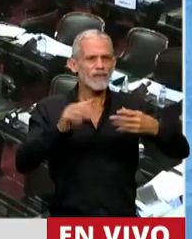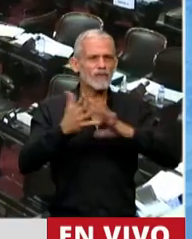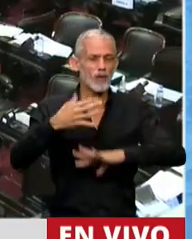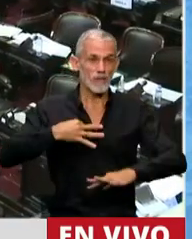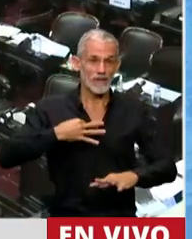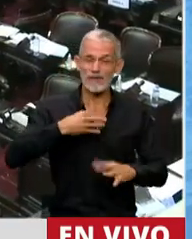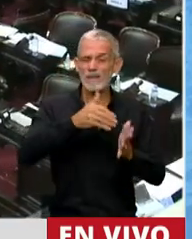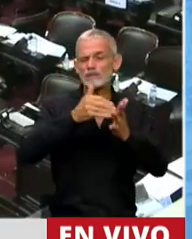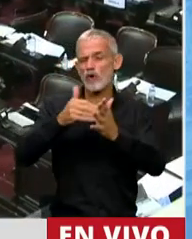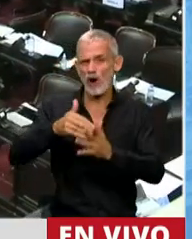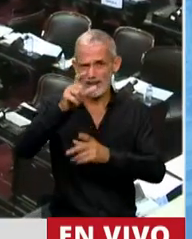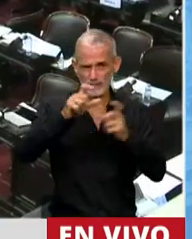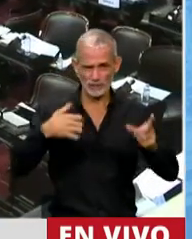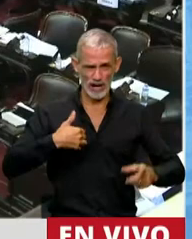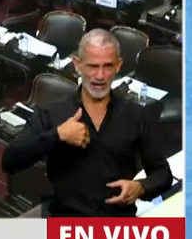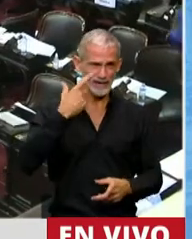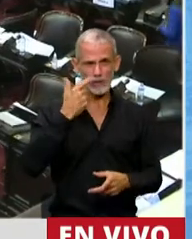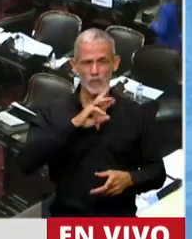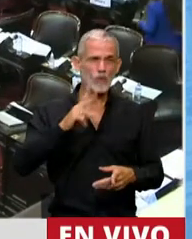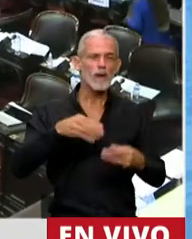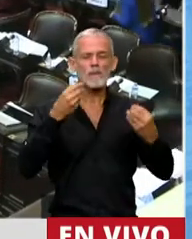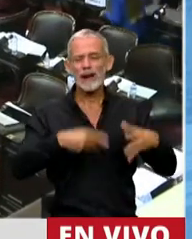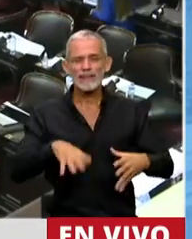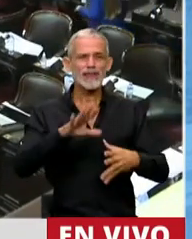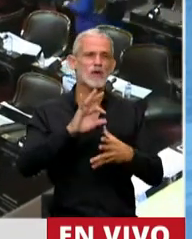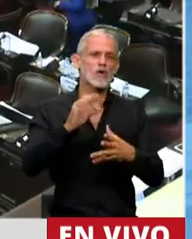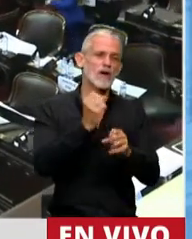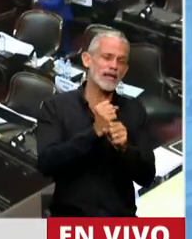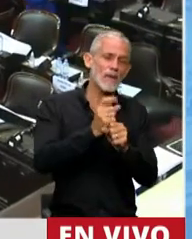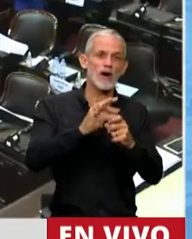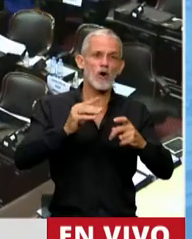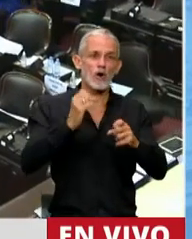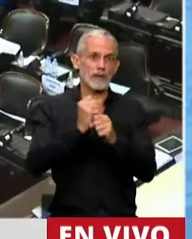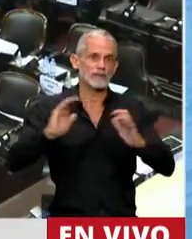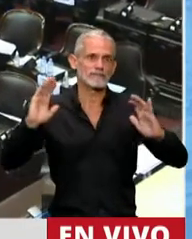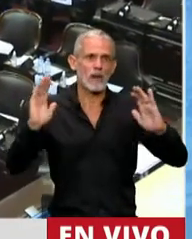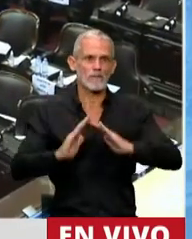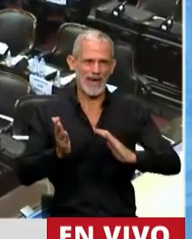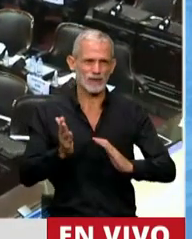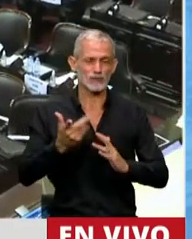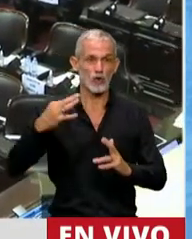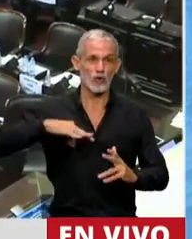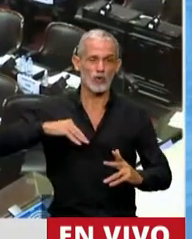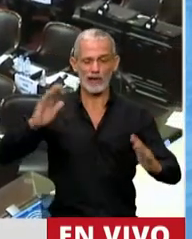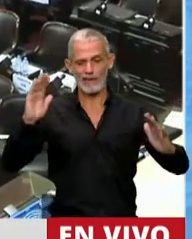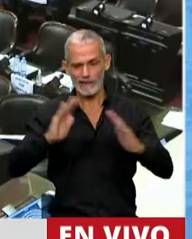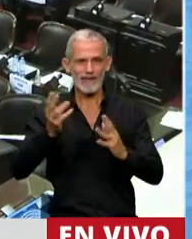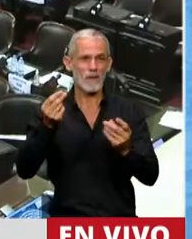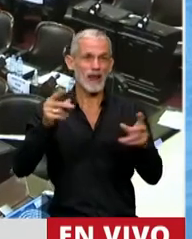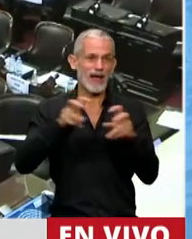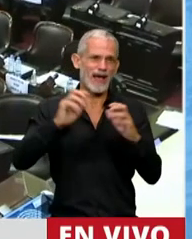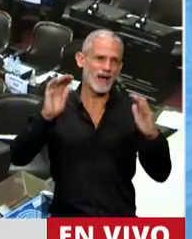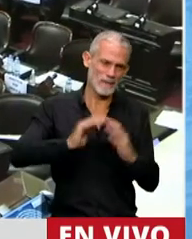vida de millones de argentinos que perdieron o sufrieron una fuerte disminución de sus ingresos en el último